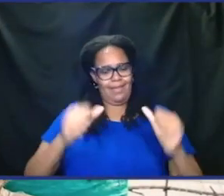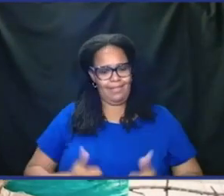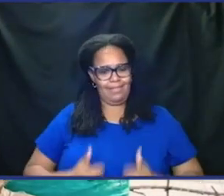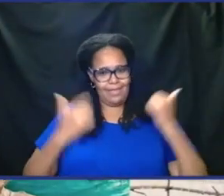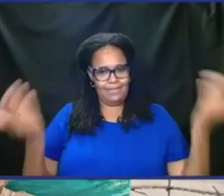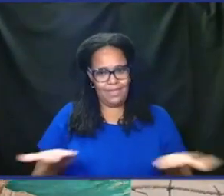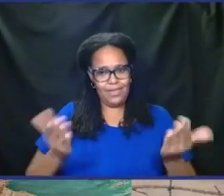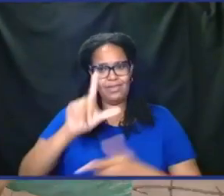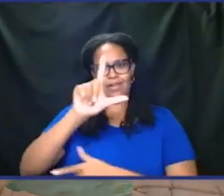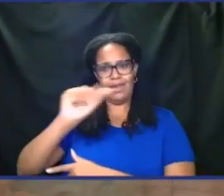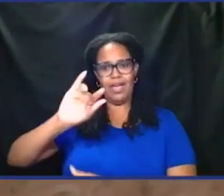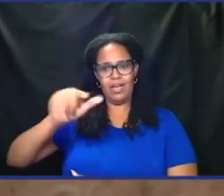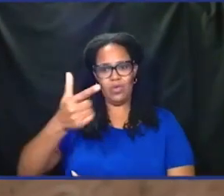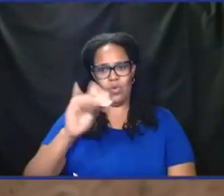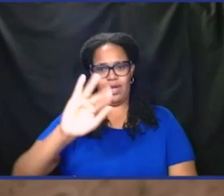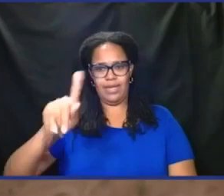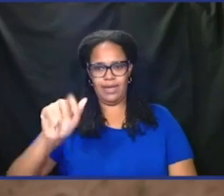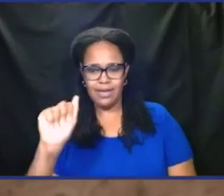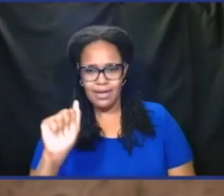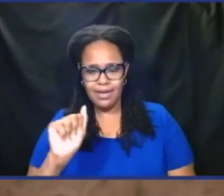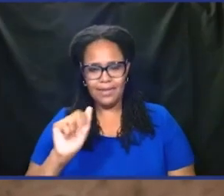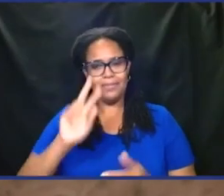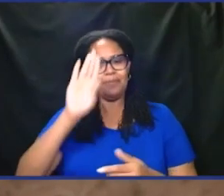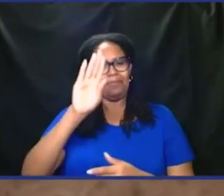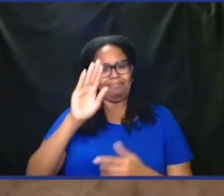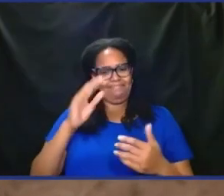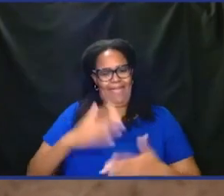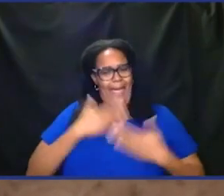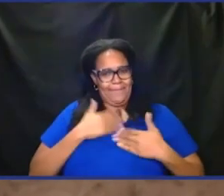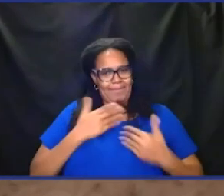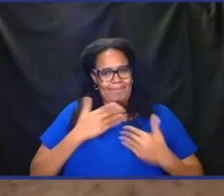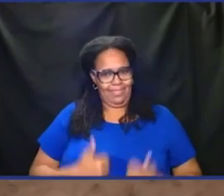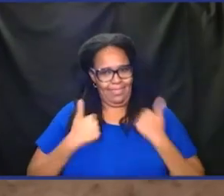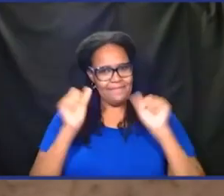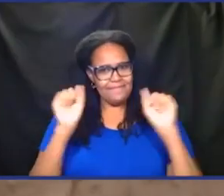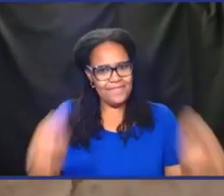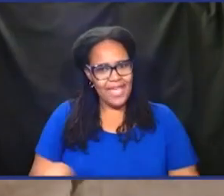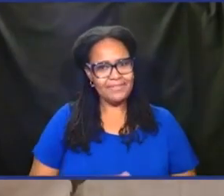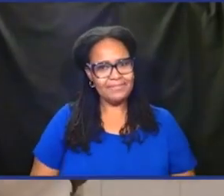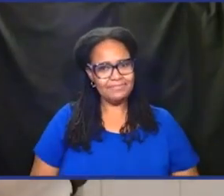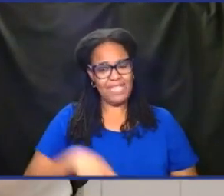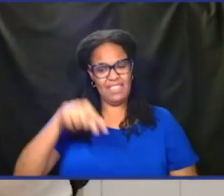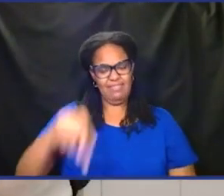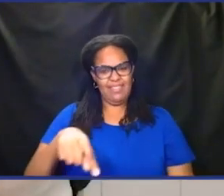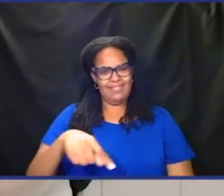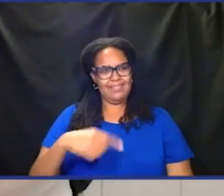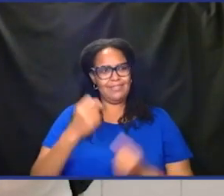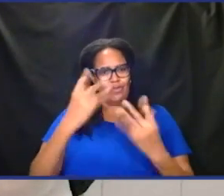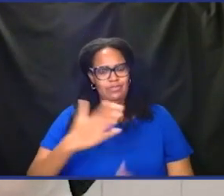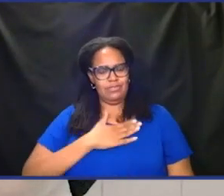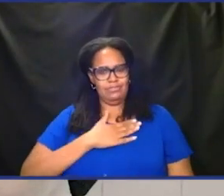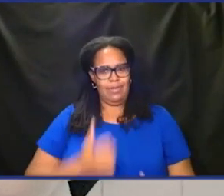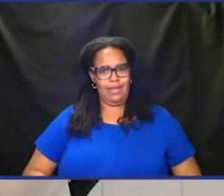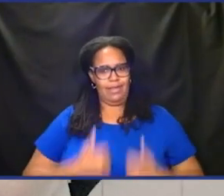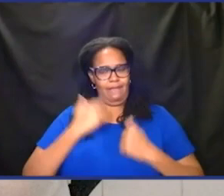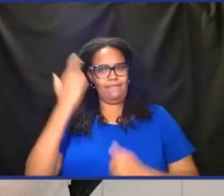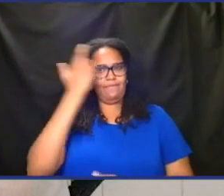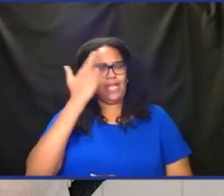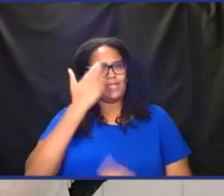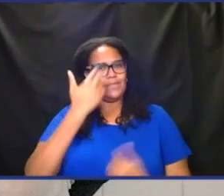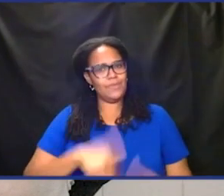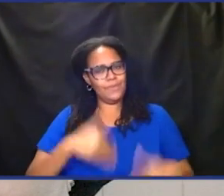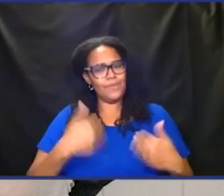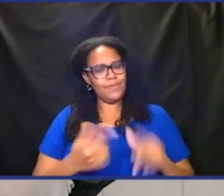Bueno, este trabajo ha cambiado mi vida porque me ha enseñado a observar las necesidades de los demás. Me ha tocado el